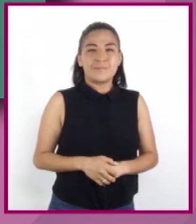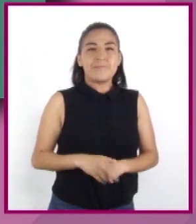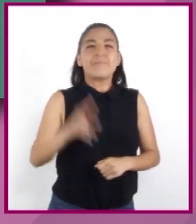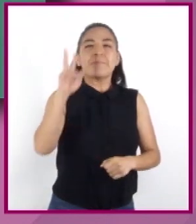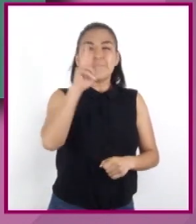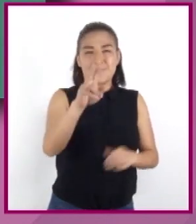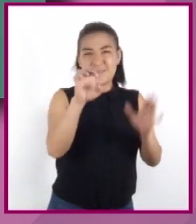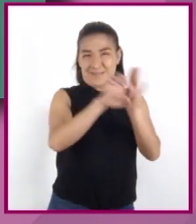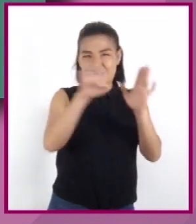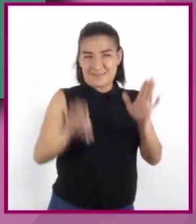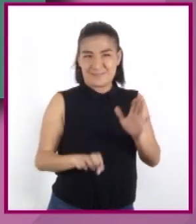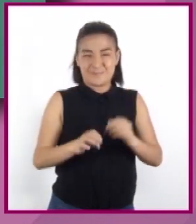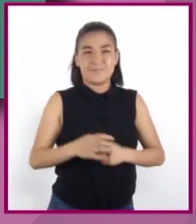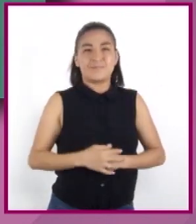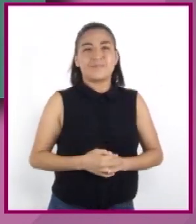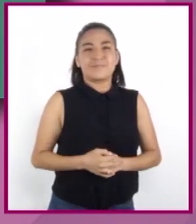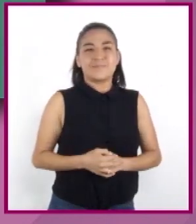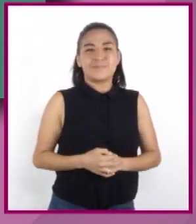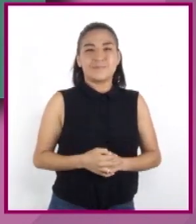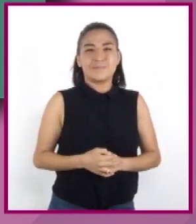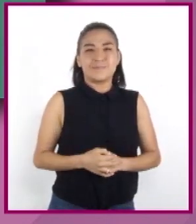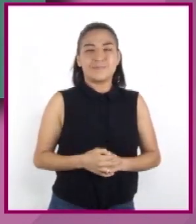Veamos un ejemplo.